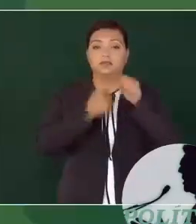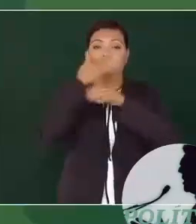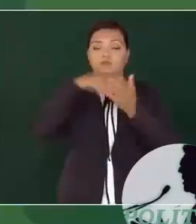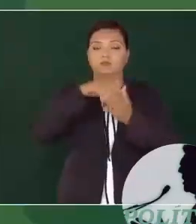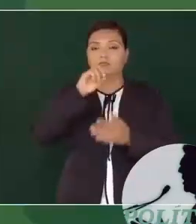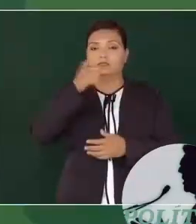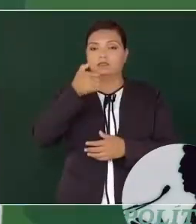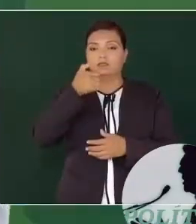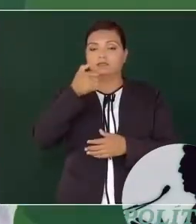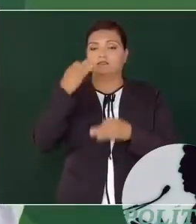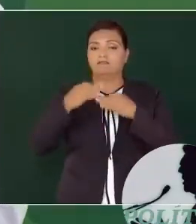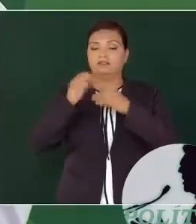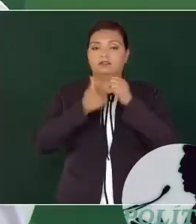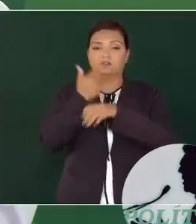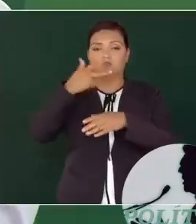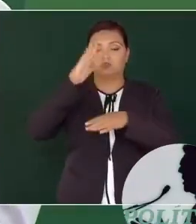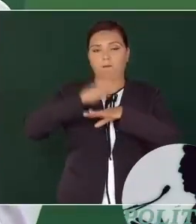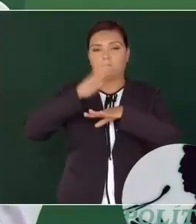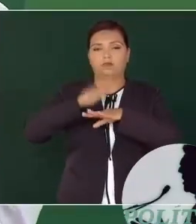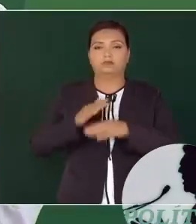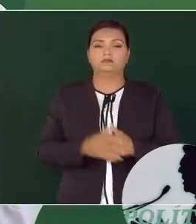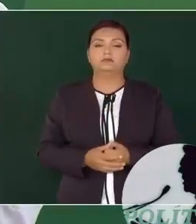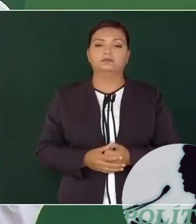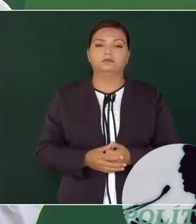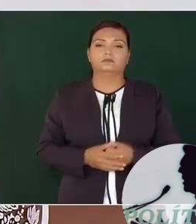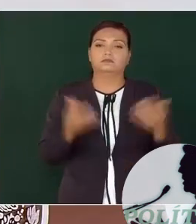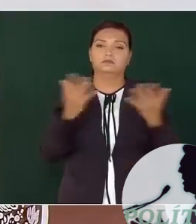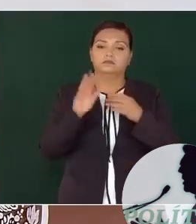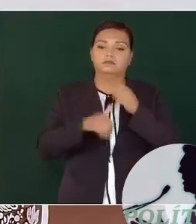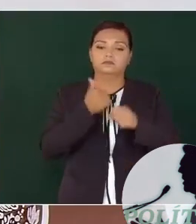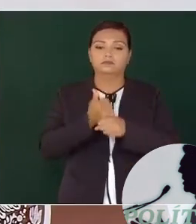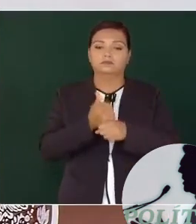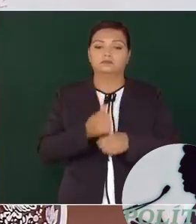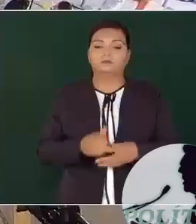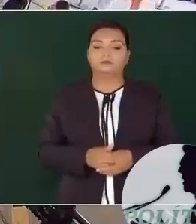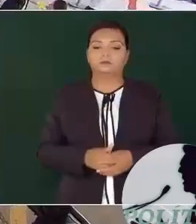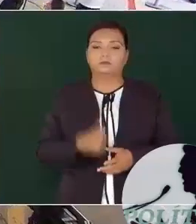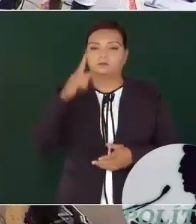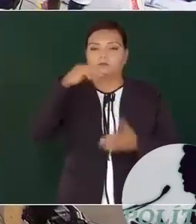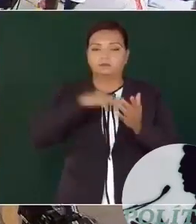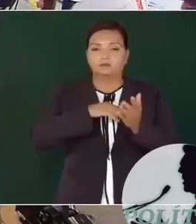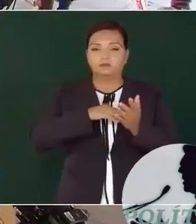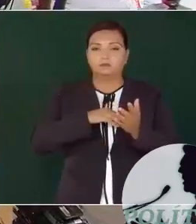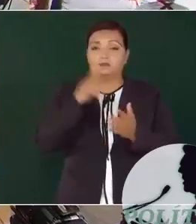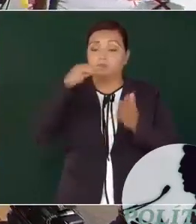2036, son 8 años más, va a ser 2000, 44.